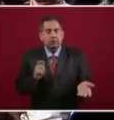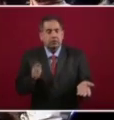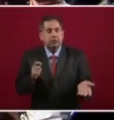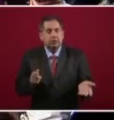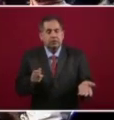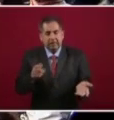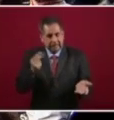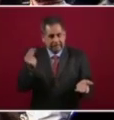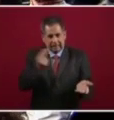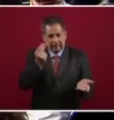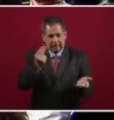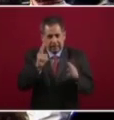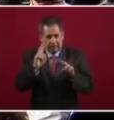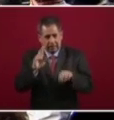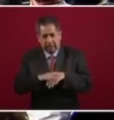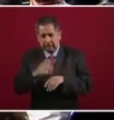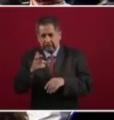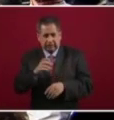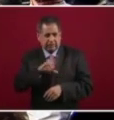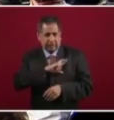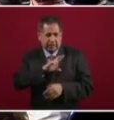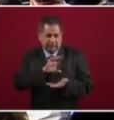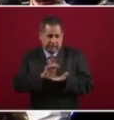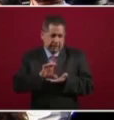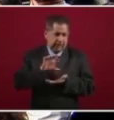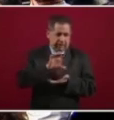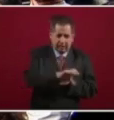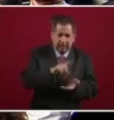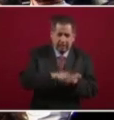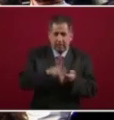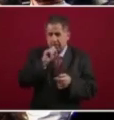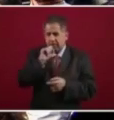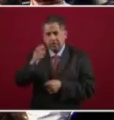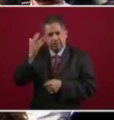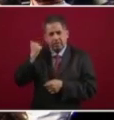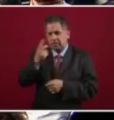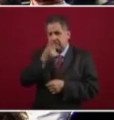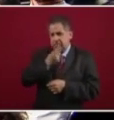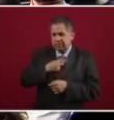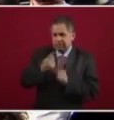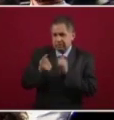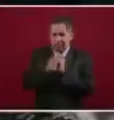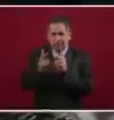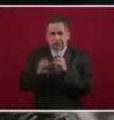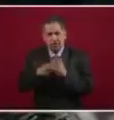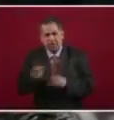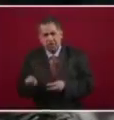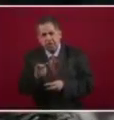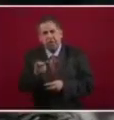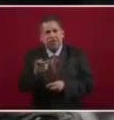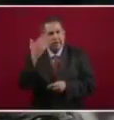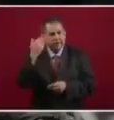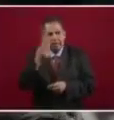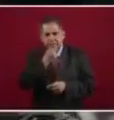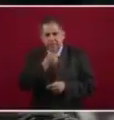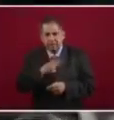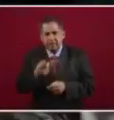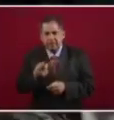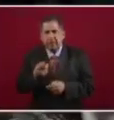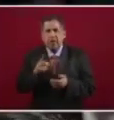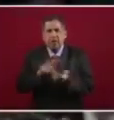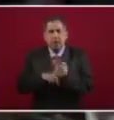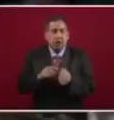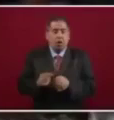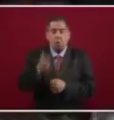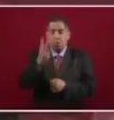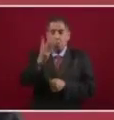se necesita inversión privada, usted lo mismo me lo dijo cuando le pregunté, que había